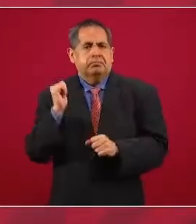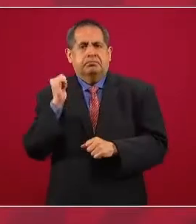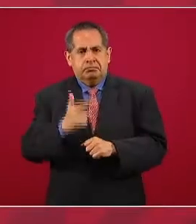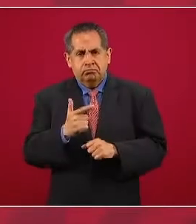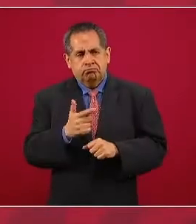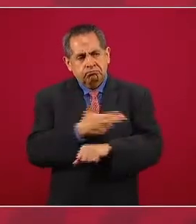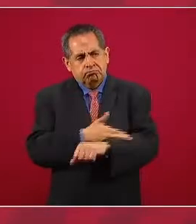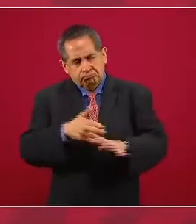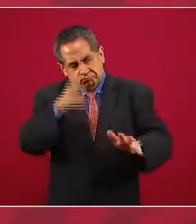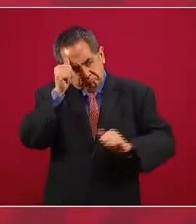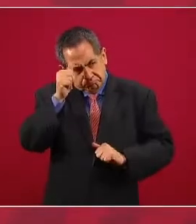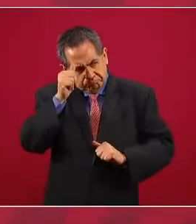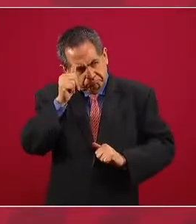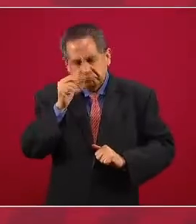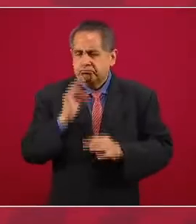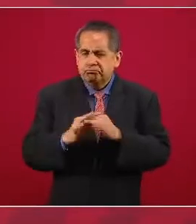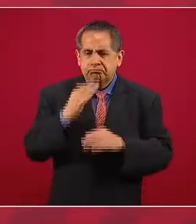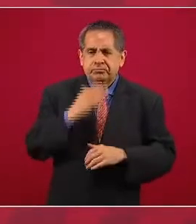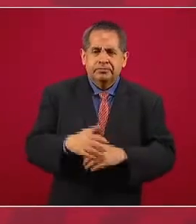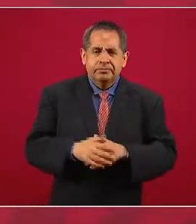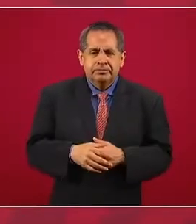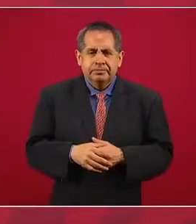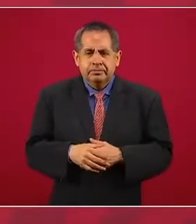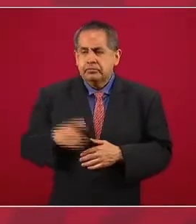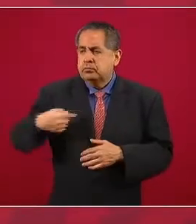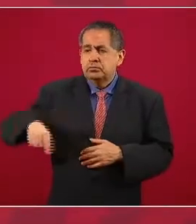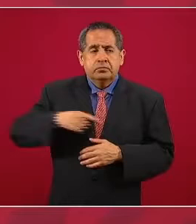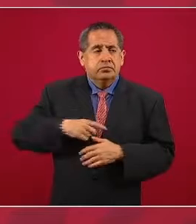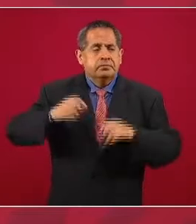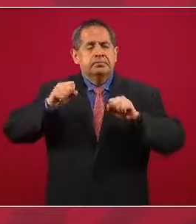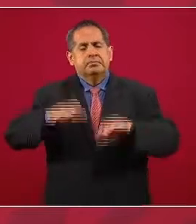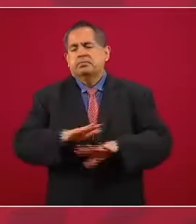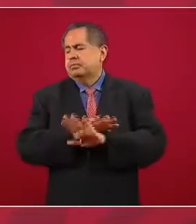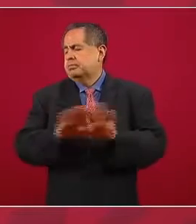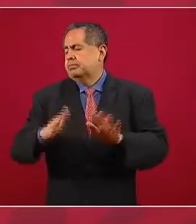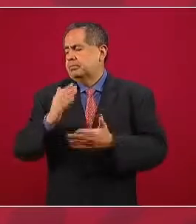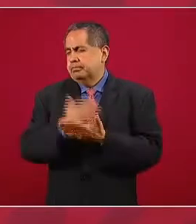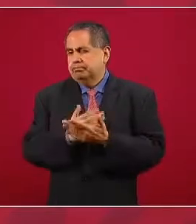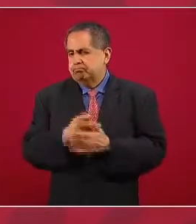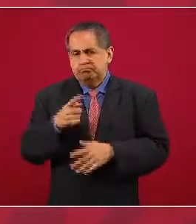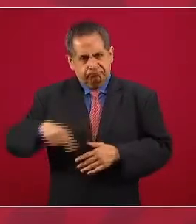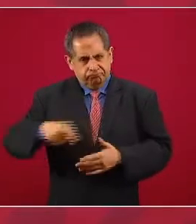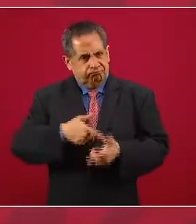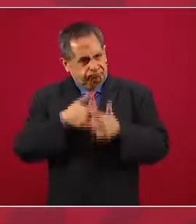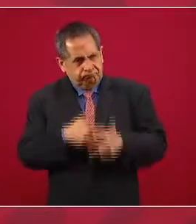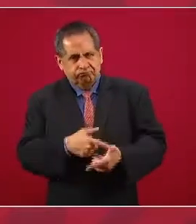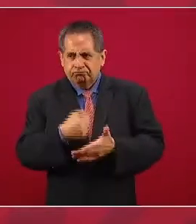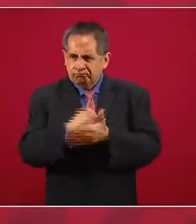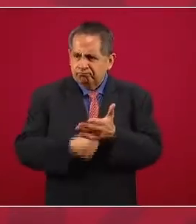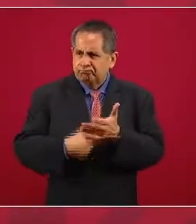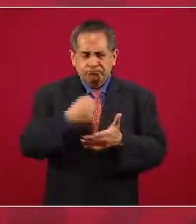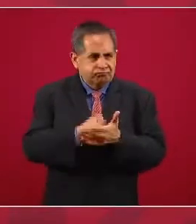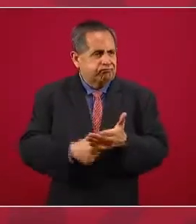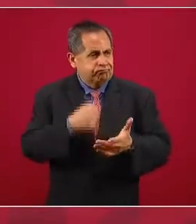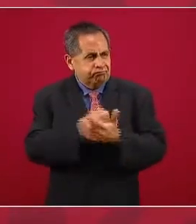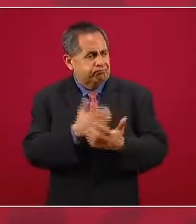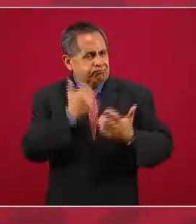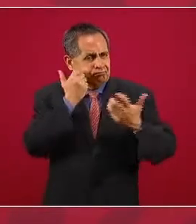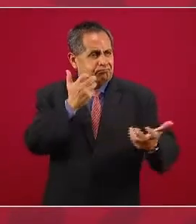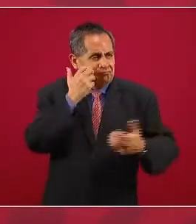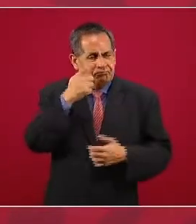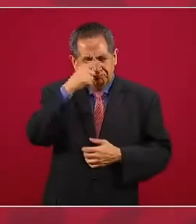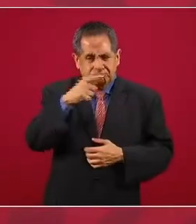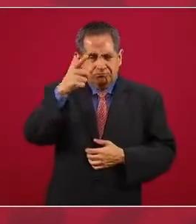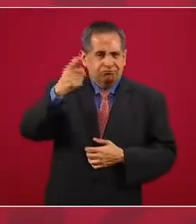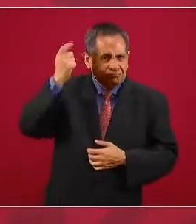arreglo. No se termina la lucha de los trabajadores por mejorar las pensiones. Siempre estará en la mesa